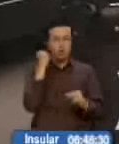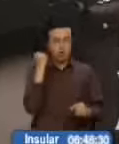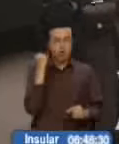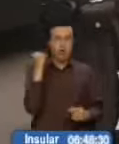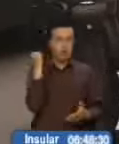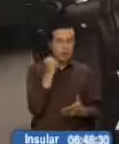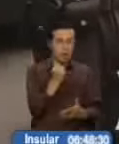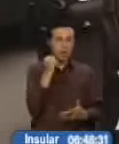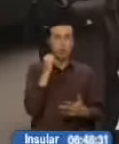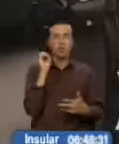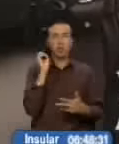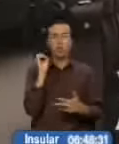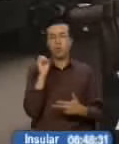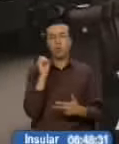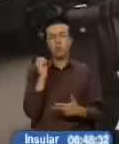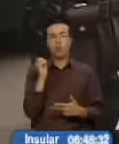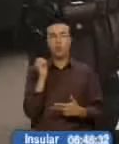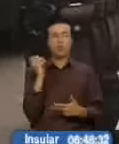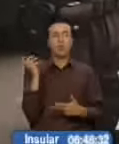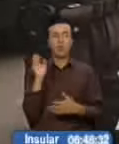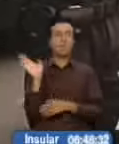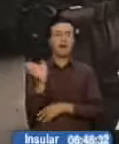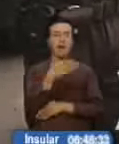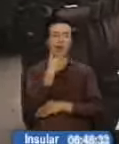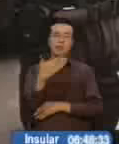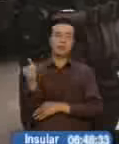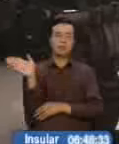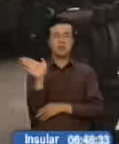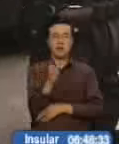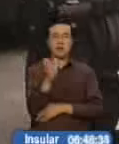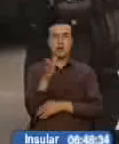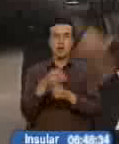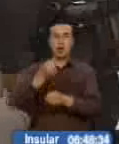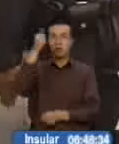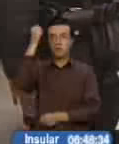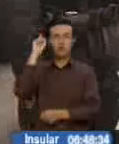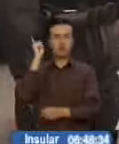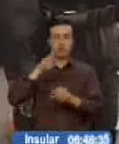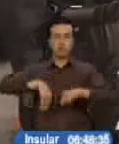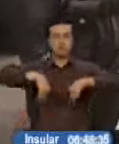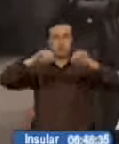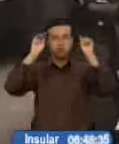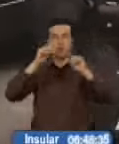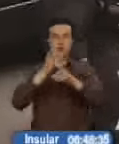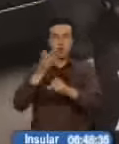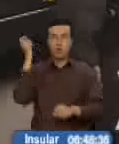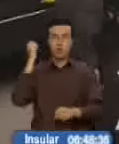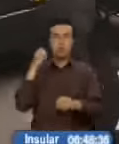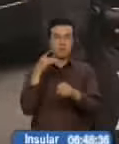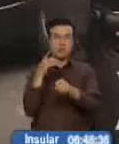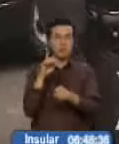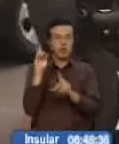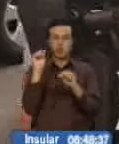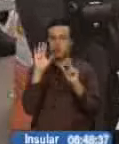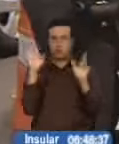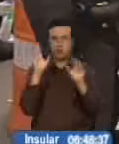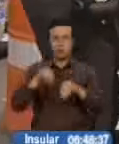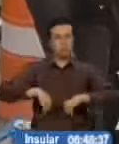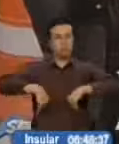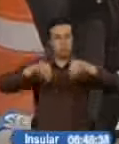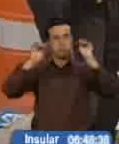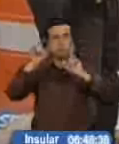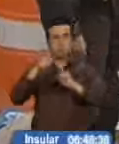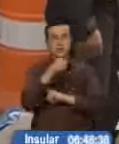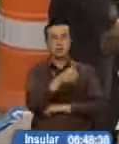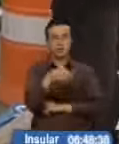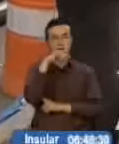cortopunzantes, contundentes, las banderas deben venir sin astas, sean de madera o de PVC, y las personas que vengan